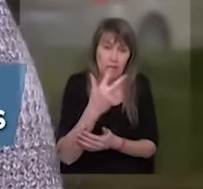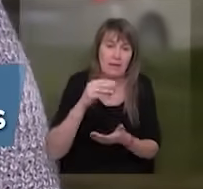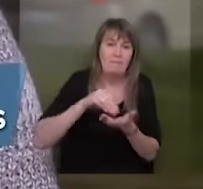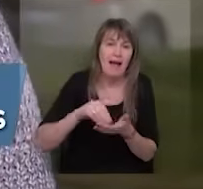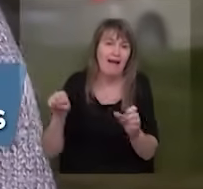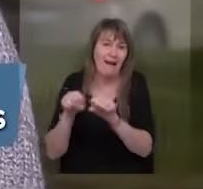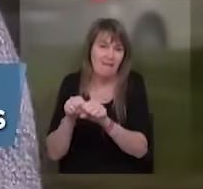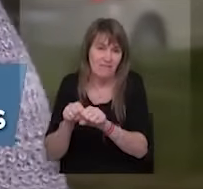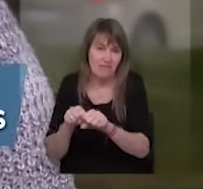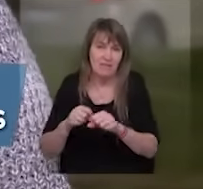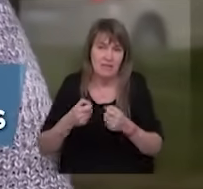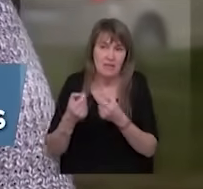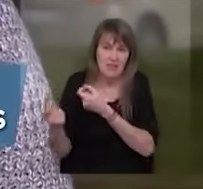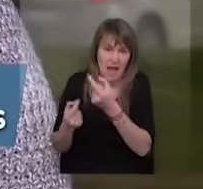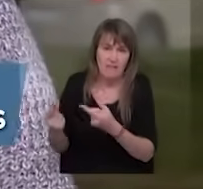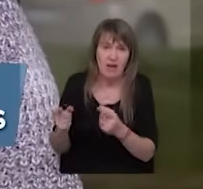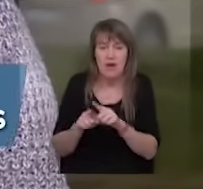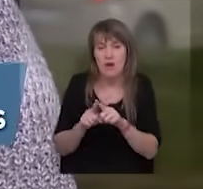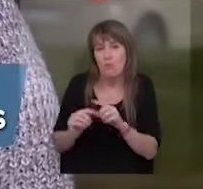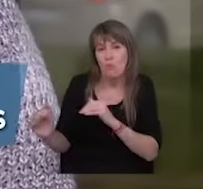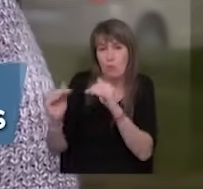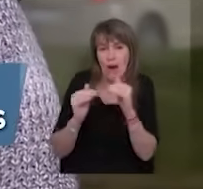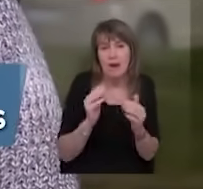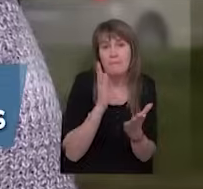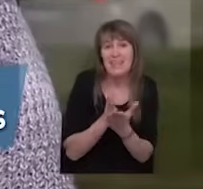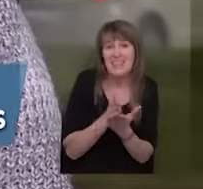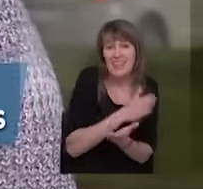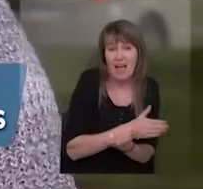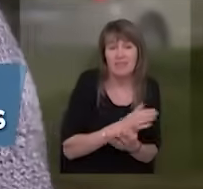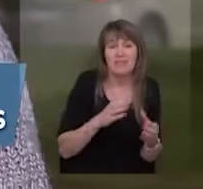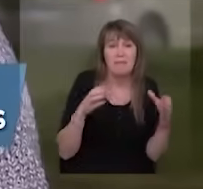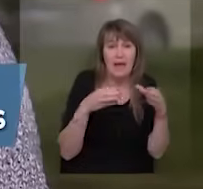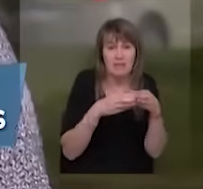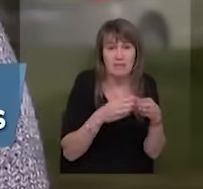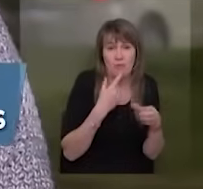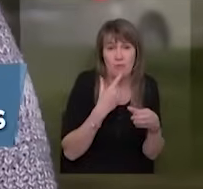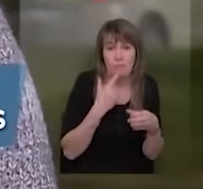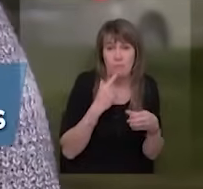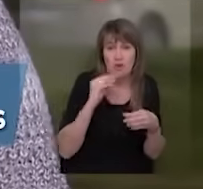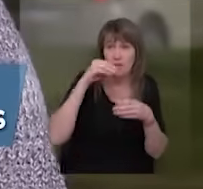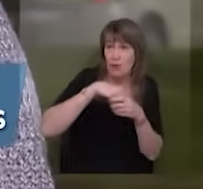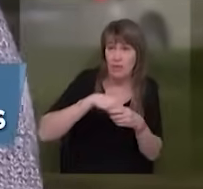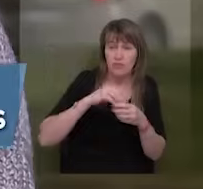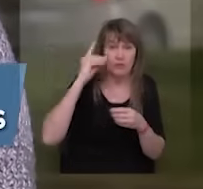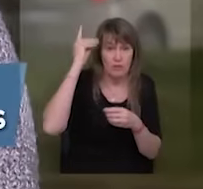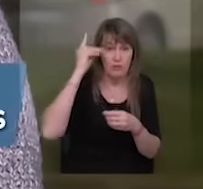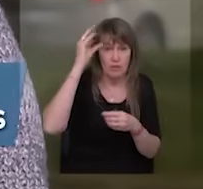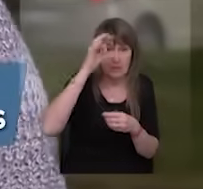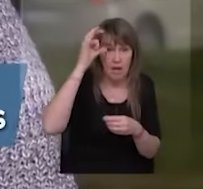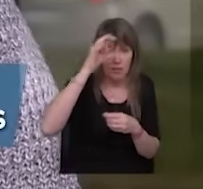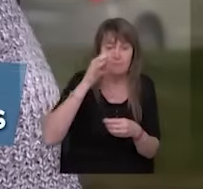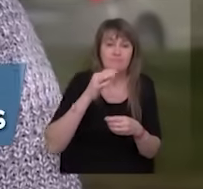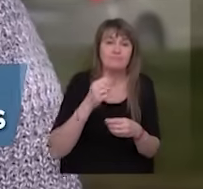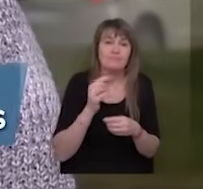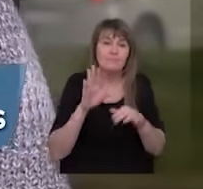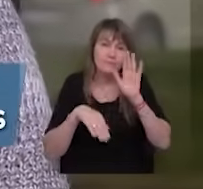este que iban a ser distribuidos de manera equitativa mitad y mitad entre los partidos políticos que ya tenían representación parlamentaria eh uno por la cantidad de